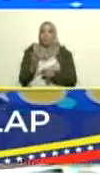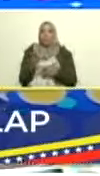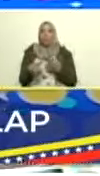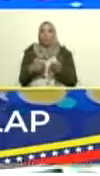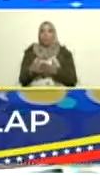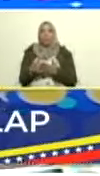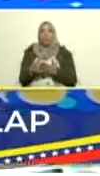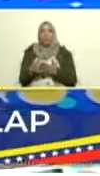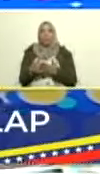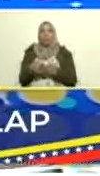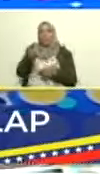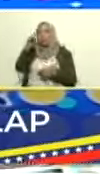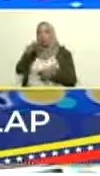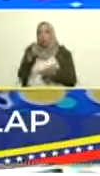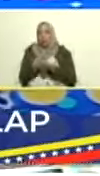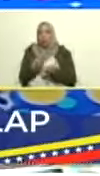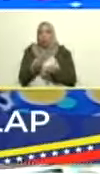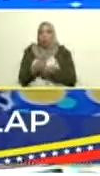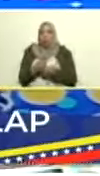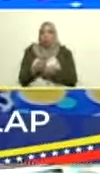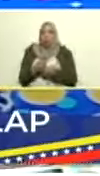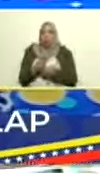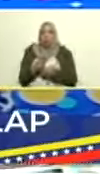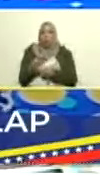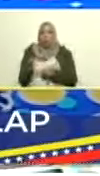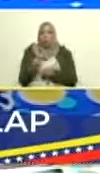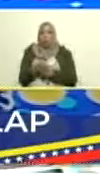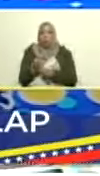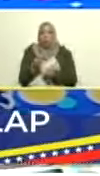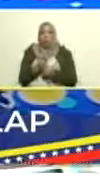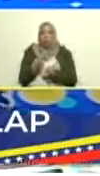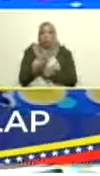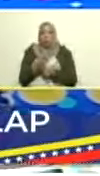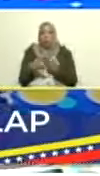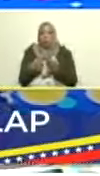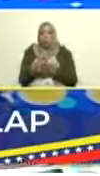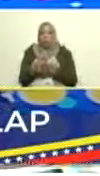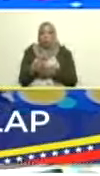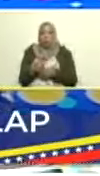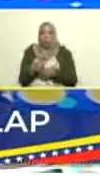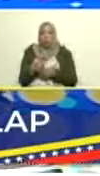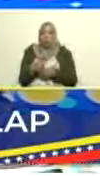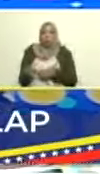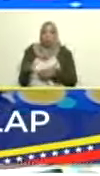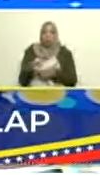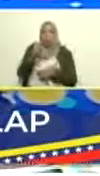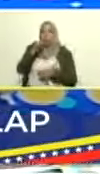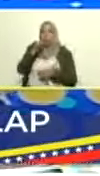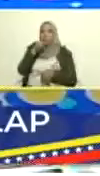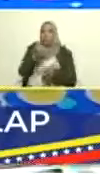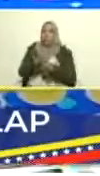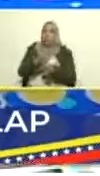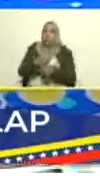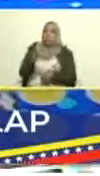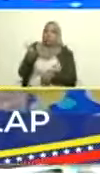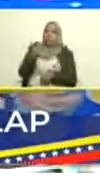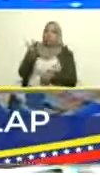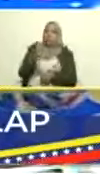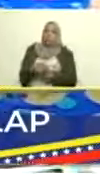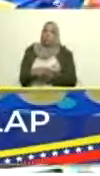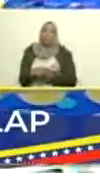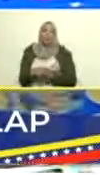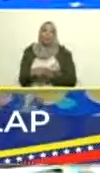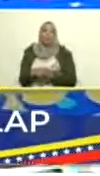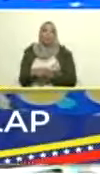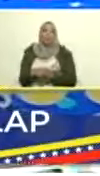Y este año llegaremos al 100% CLAP nacional venezolano, de